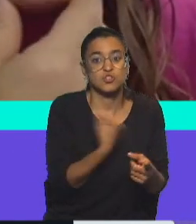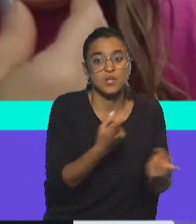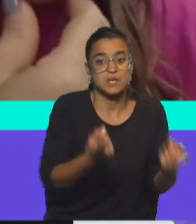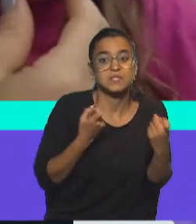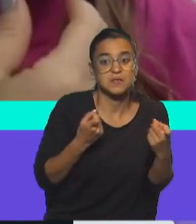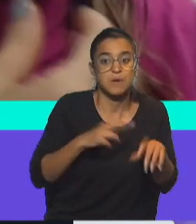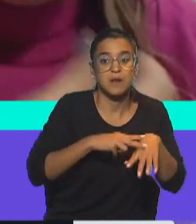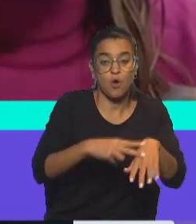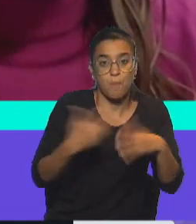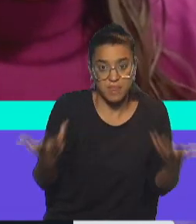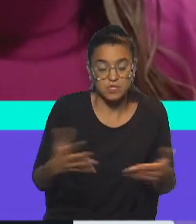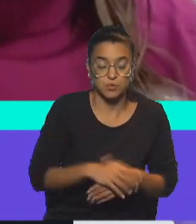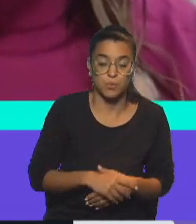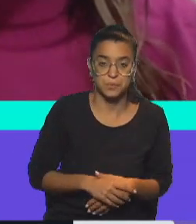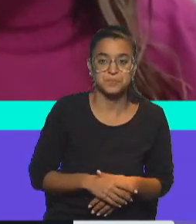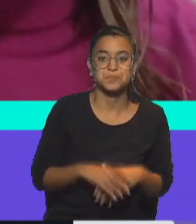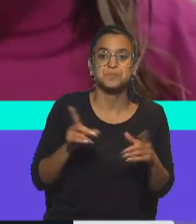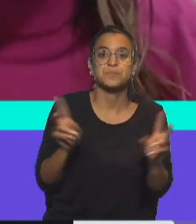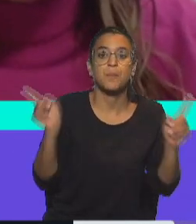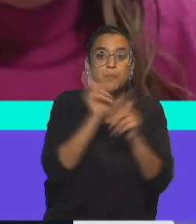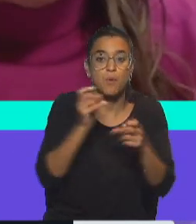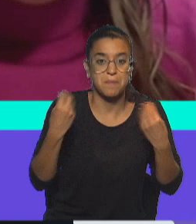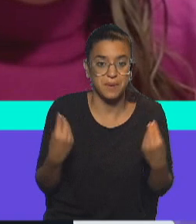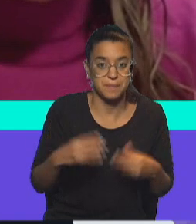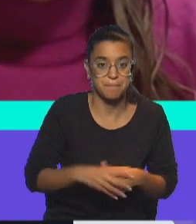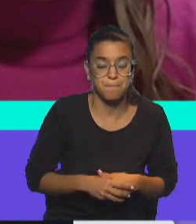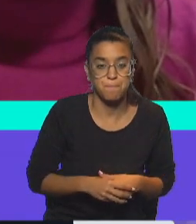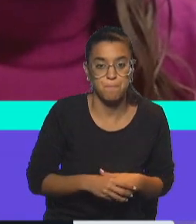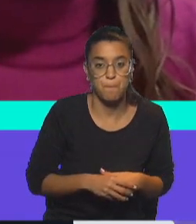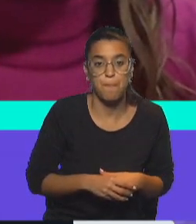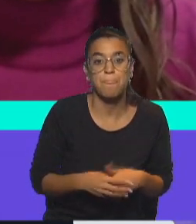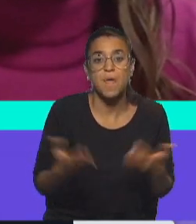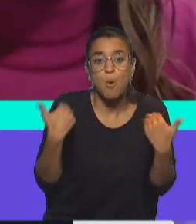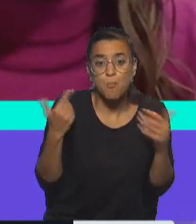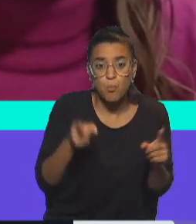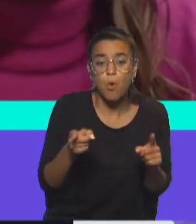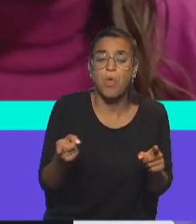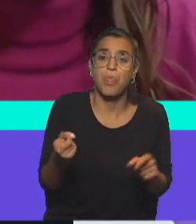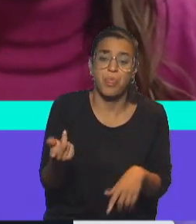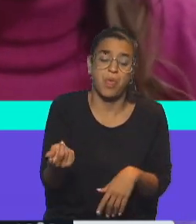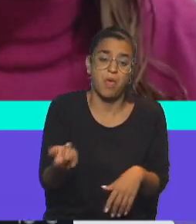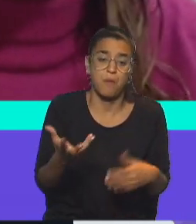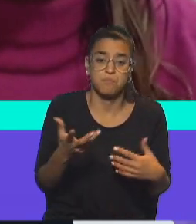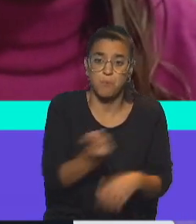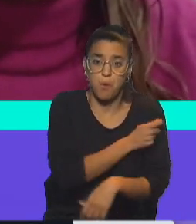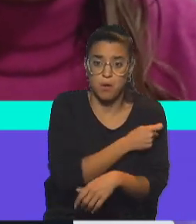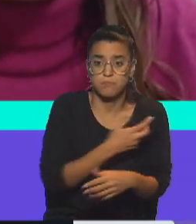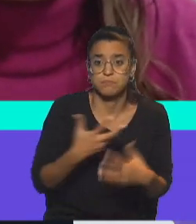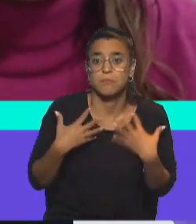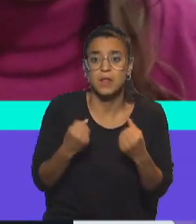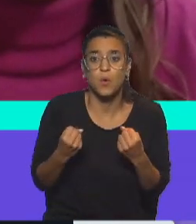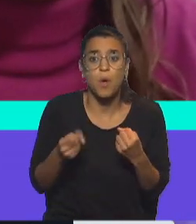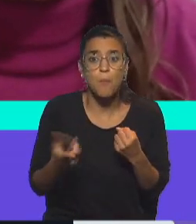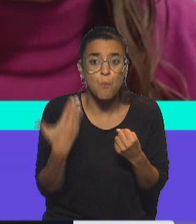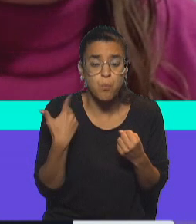estas recomendaciones. A ver, el problema es que uno puede estar vacunado y puede hacerse los anticuerpos, y los anticuerpos le pueden